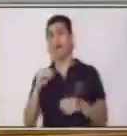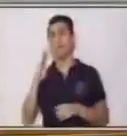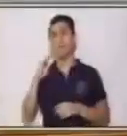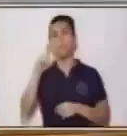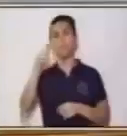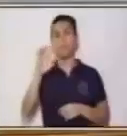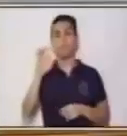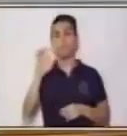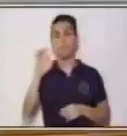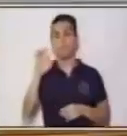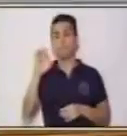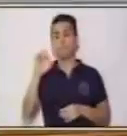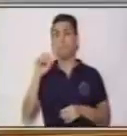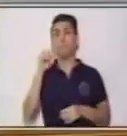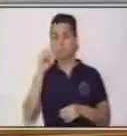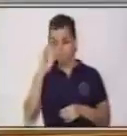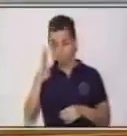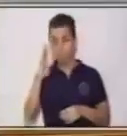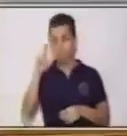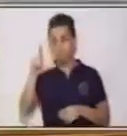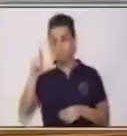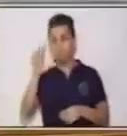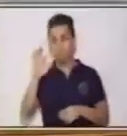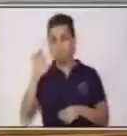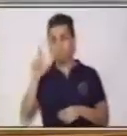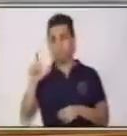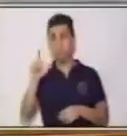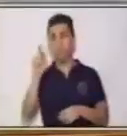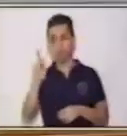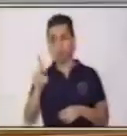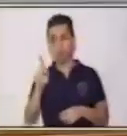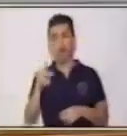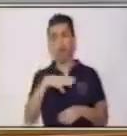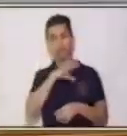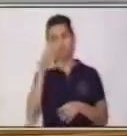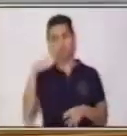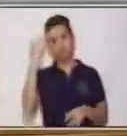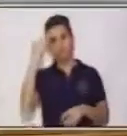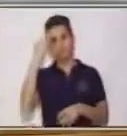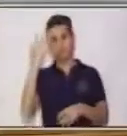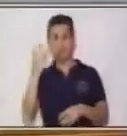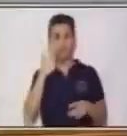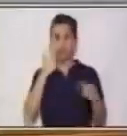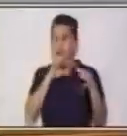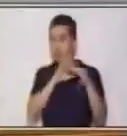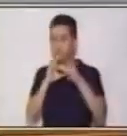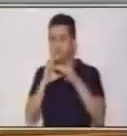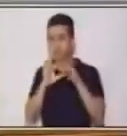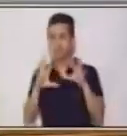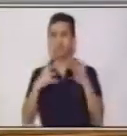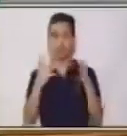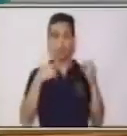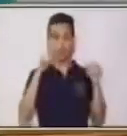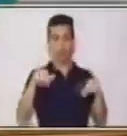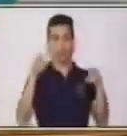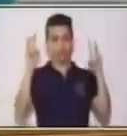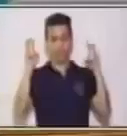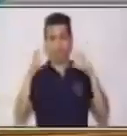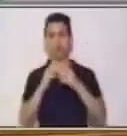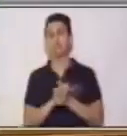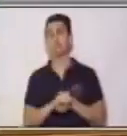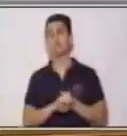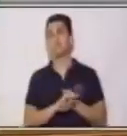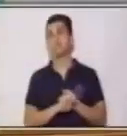son palabras que se nos hacen conocidas. Pues hoy vamos a ver qué relación tienen estas palabras con uno de los temas de hoy, y